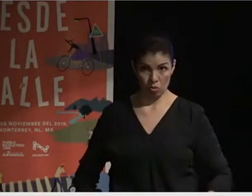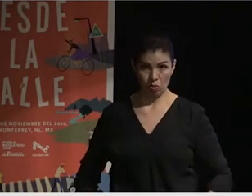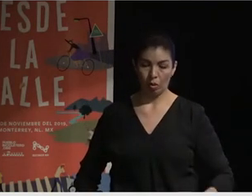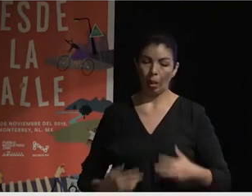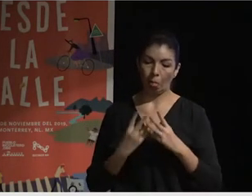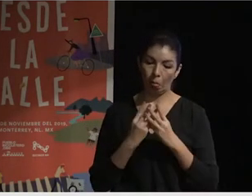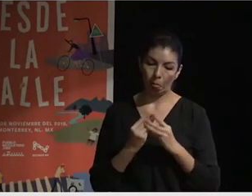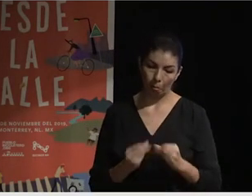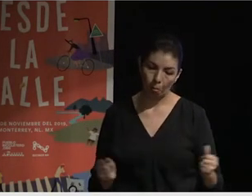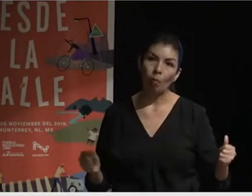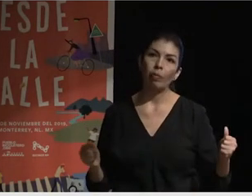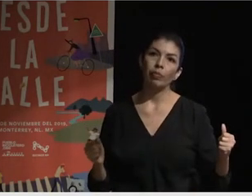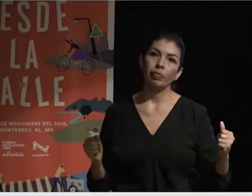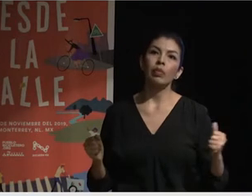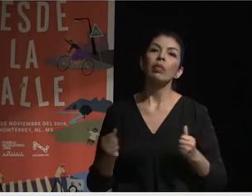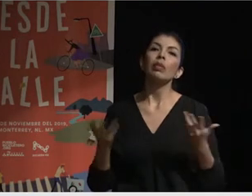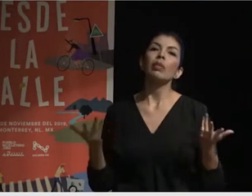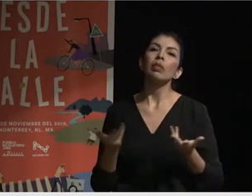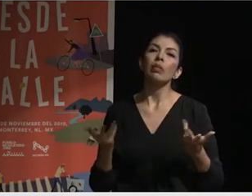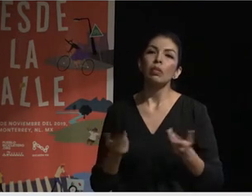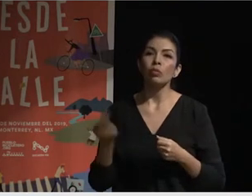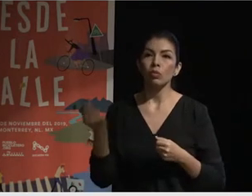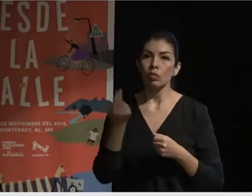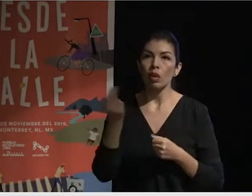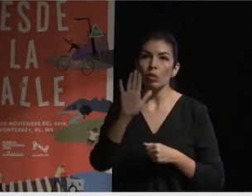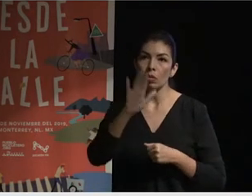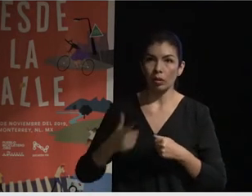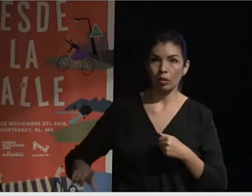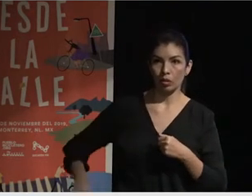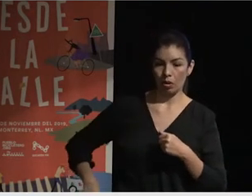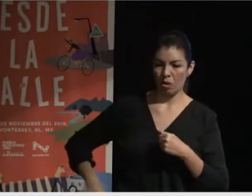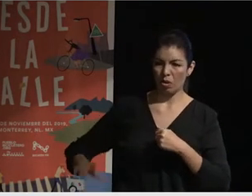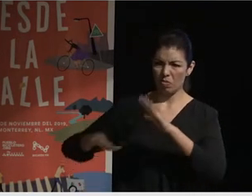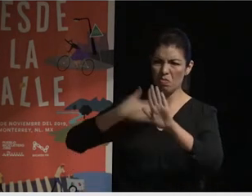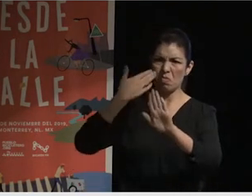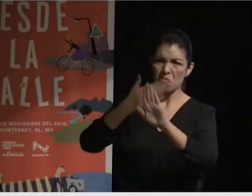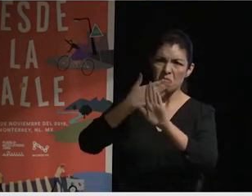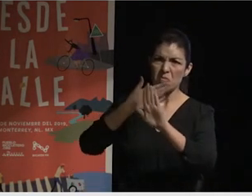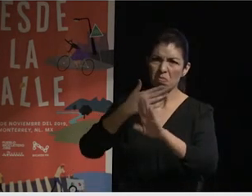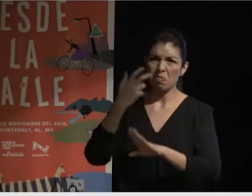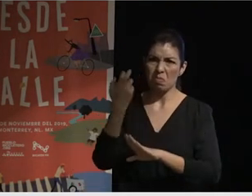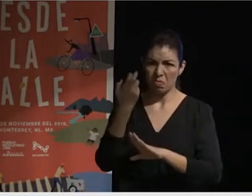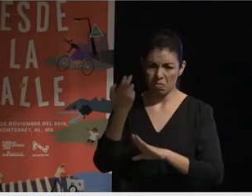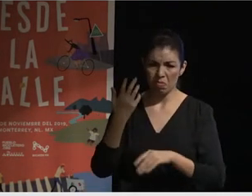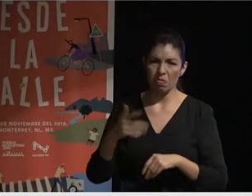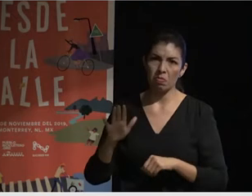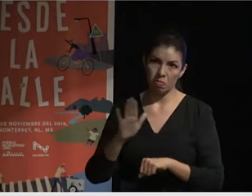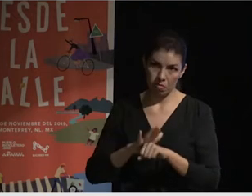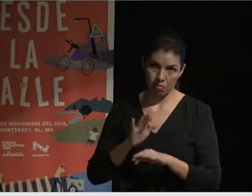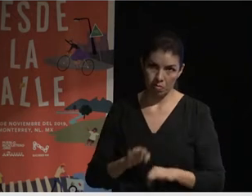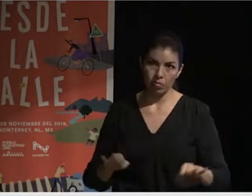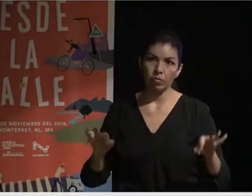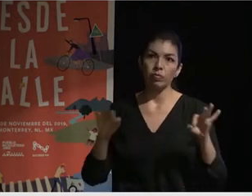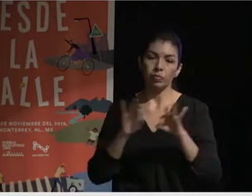los clásicos del anarquismo, que siempre plantearon la cooperación como forma de evolución de las sociedades